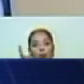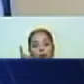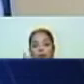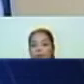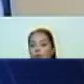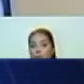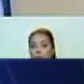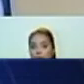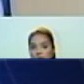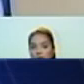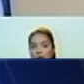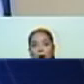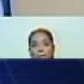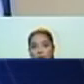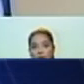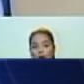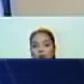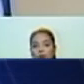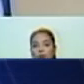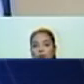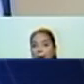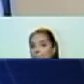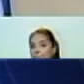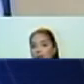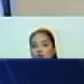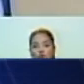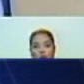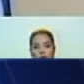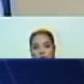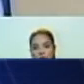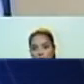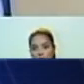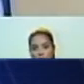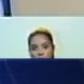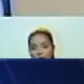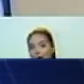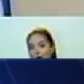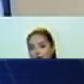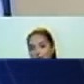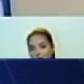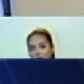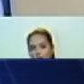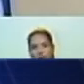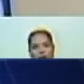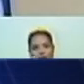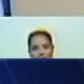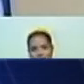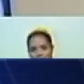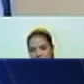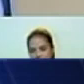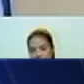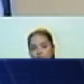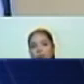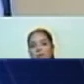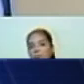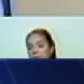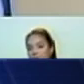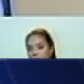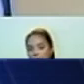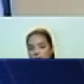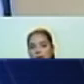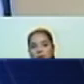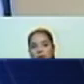aparece aperturando esta cuenta en millones de dólares en el Banco de las Bahamas, identificada con el